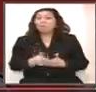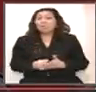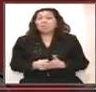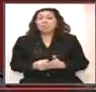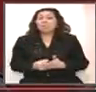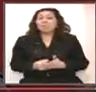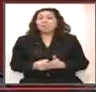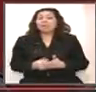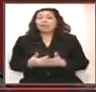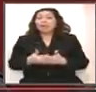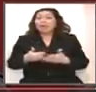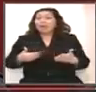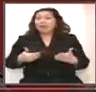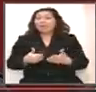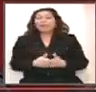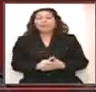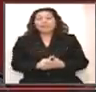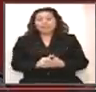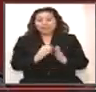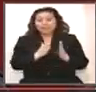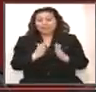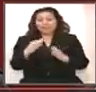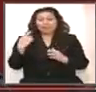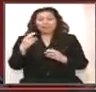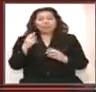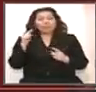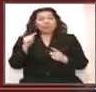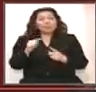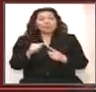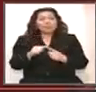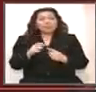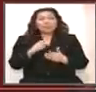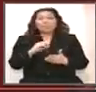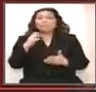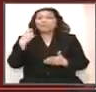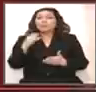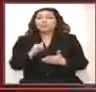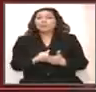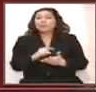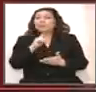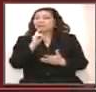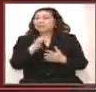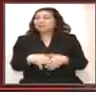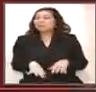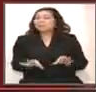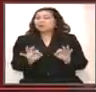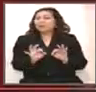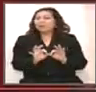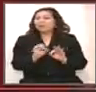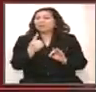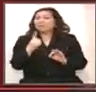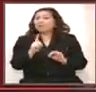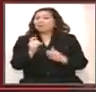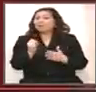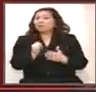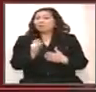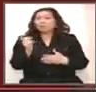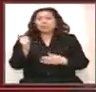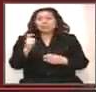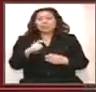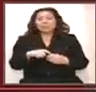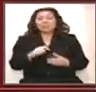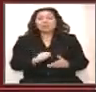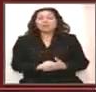infractores precoces. Determinar la población objetivo de la política es de suma importancia para el diseño de su